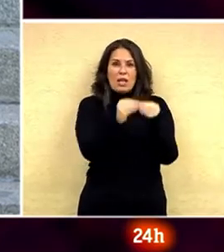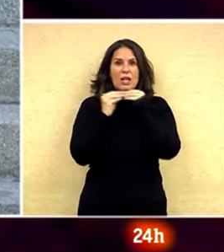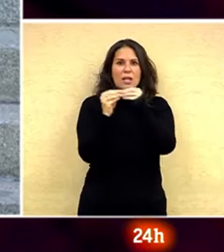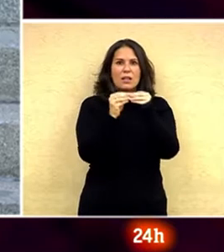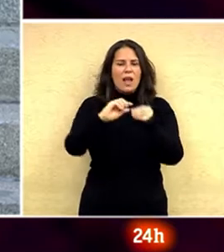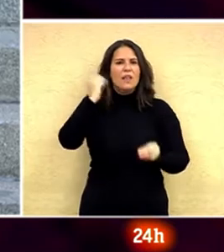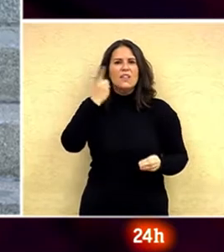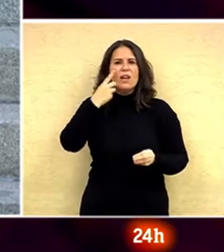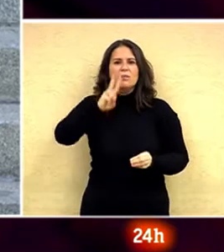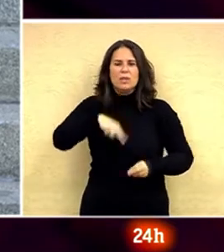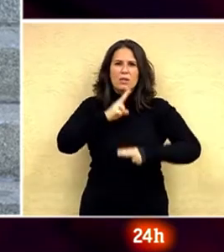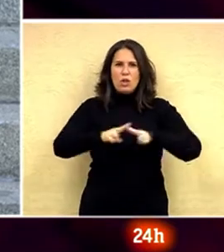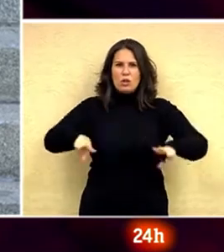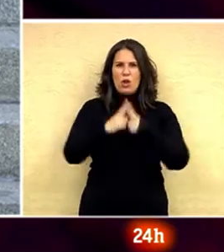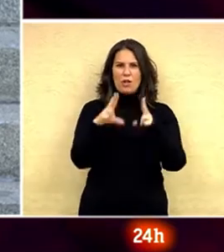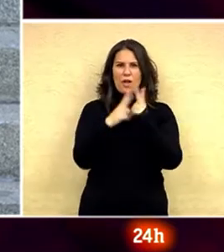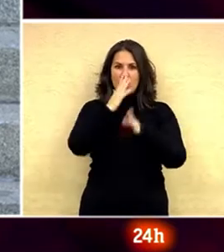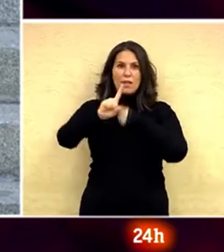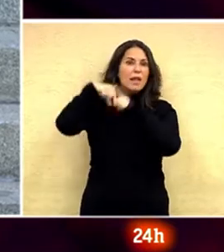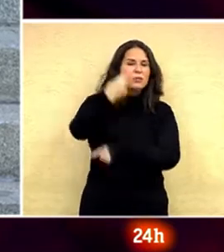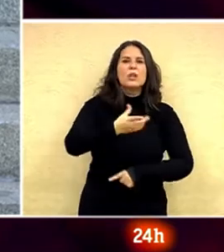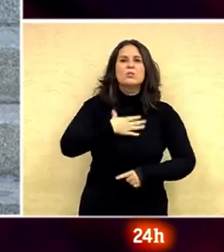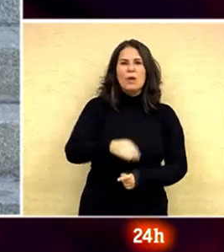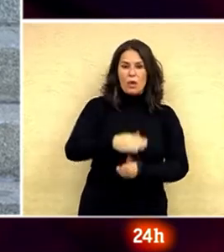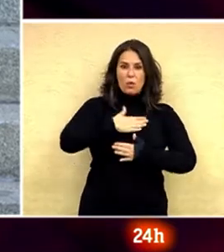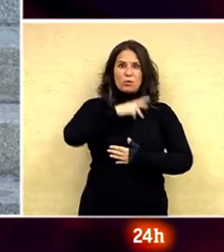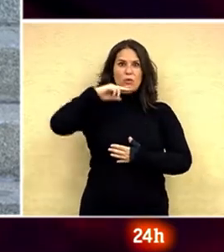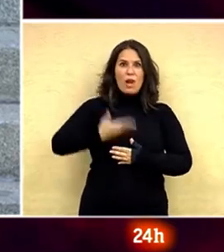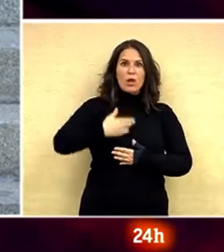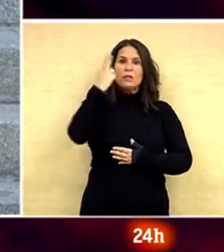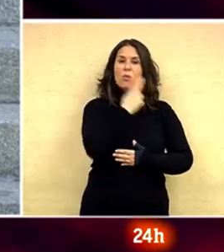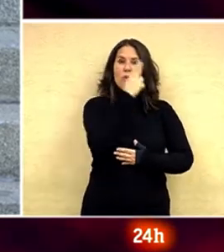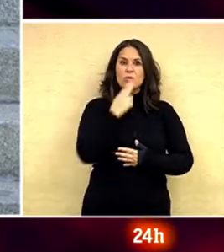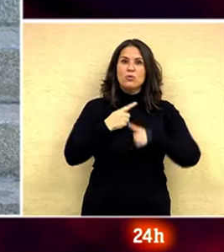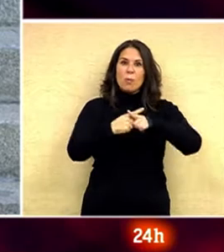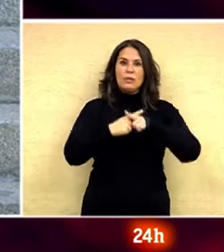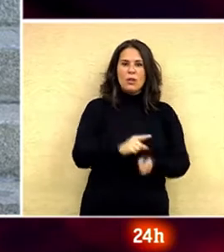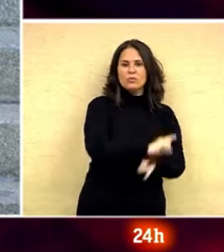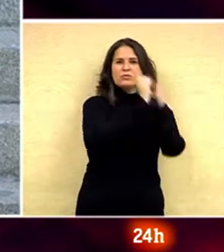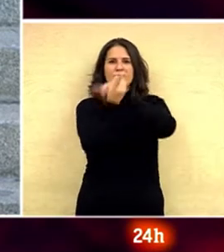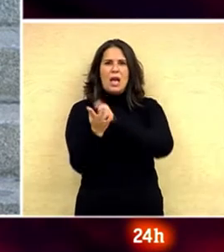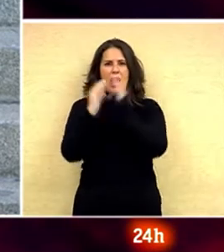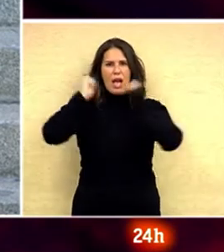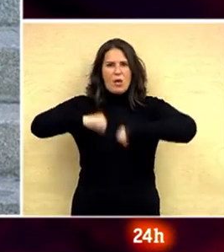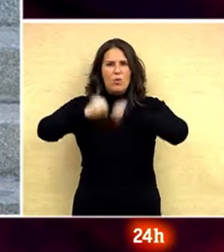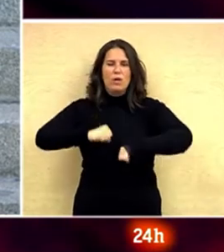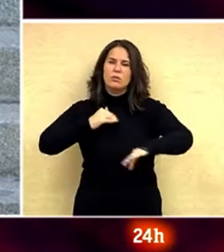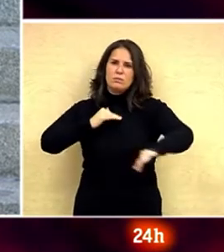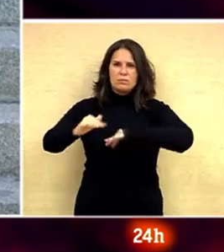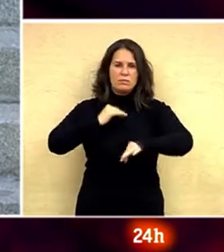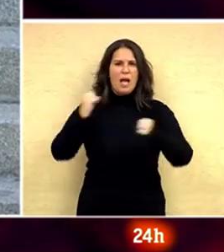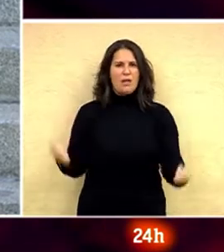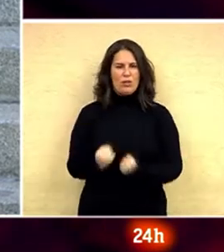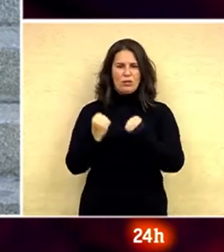nos identifica como sociedad, para poder después convertir nuestros valores y compromisos compartidos en acuerdos y